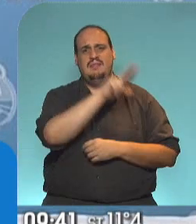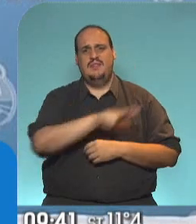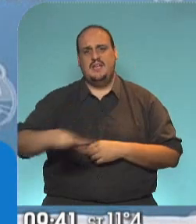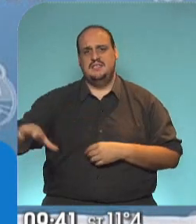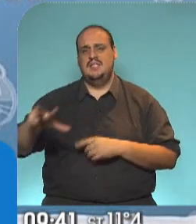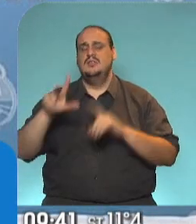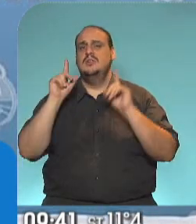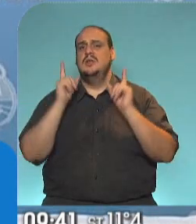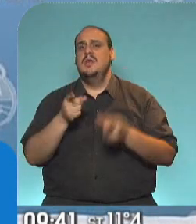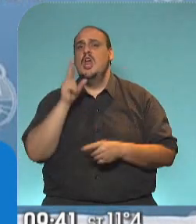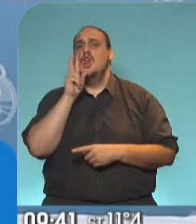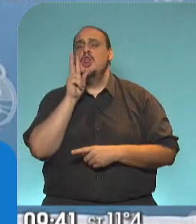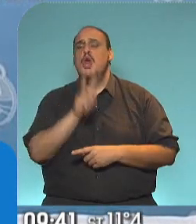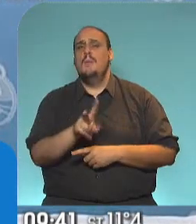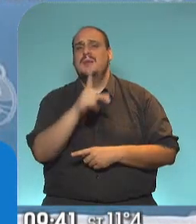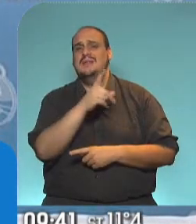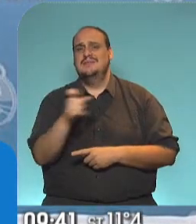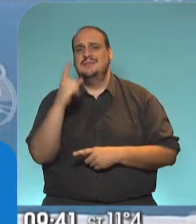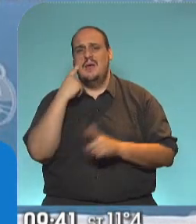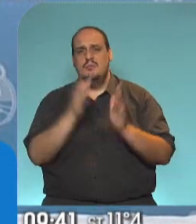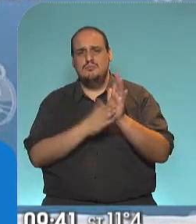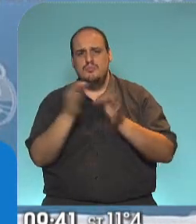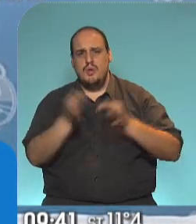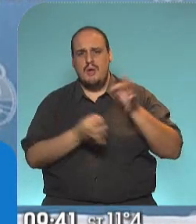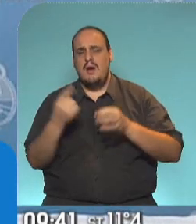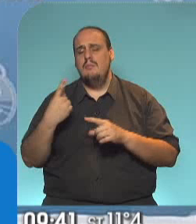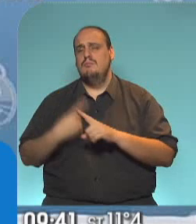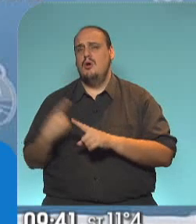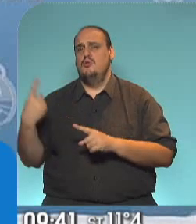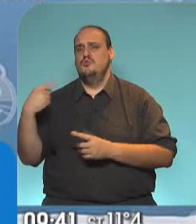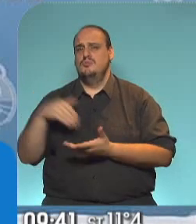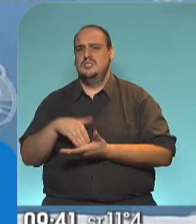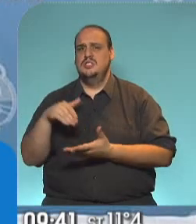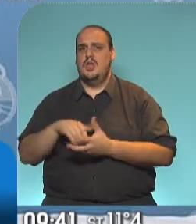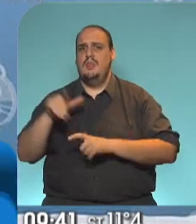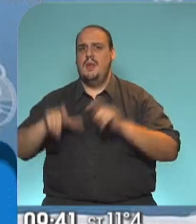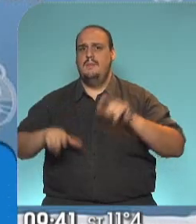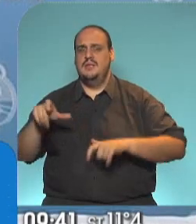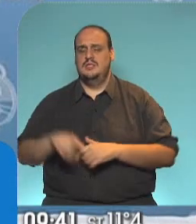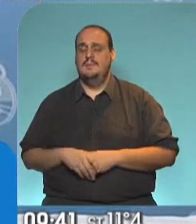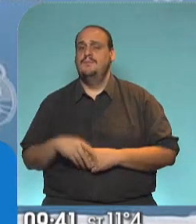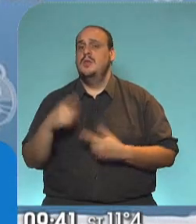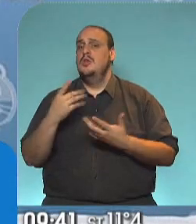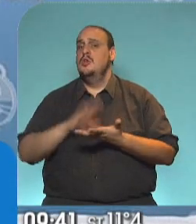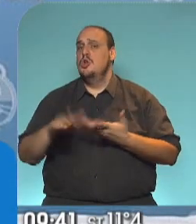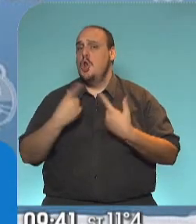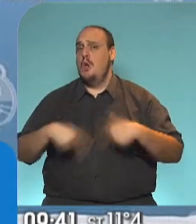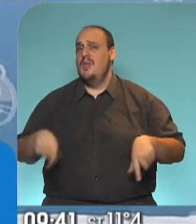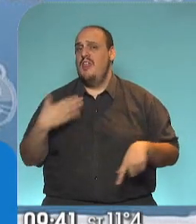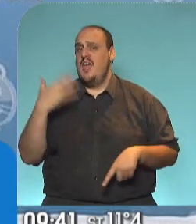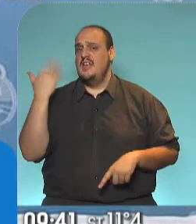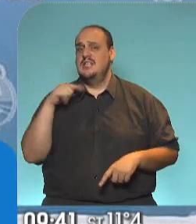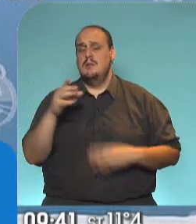2.100 tests por millón de habitantes en relación a las novedades del día de ayer el ministro de salud